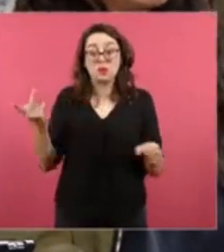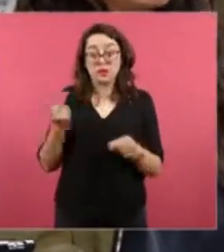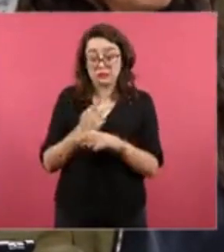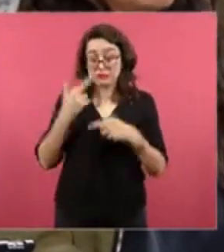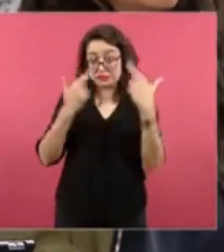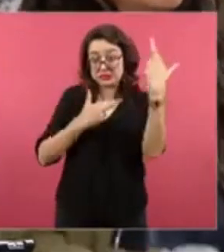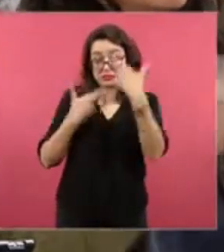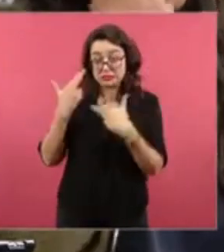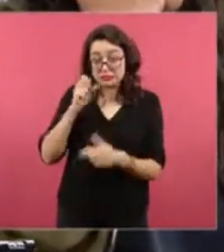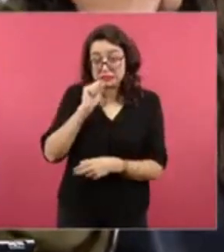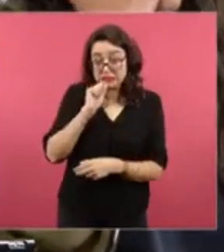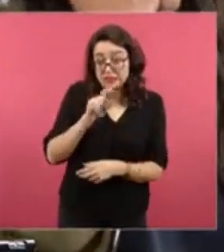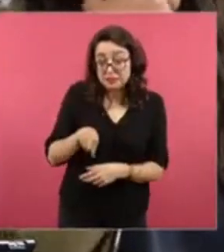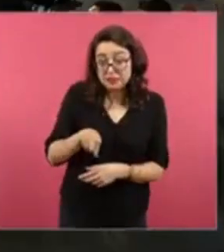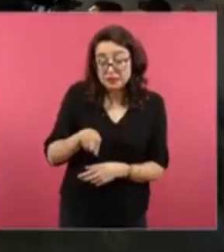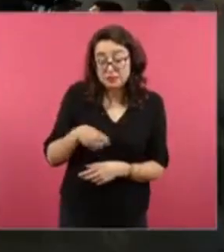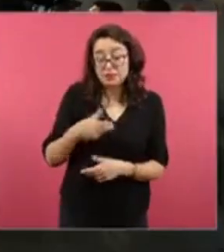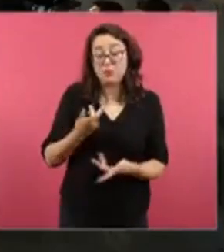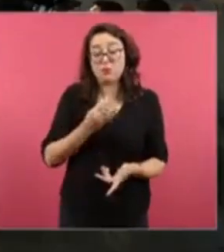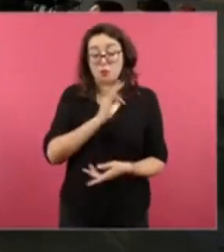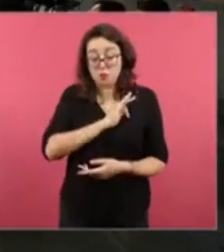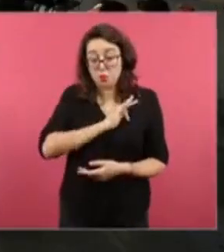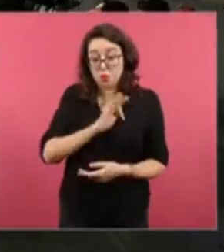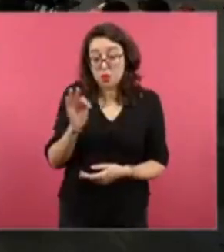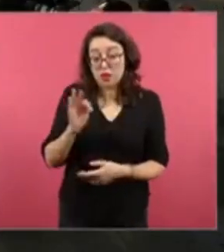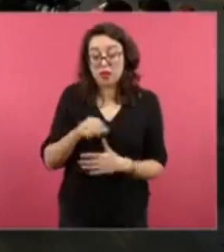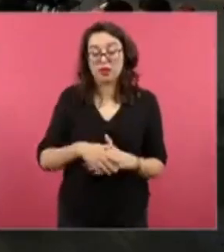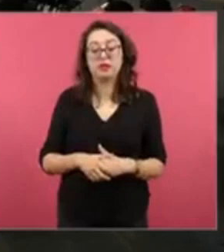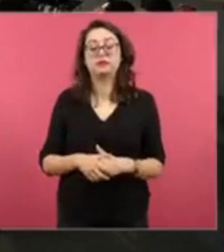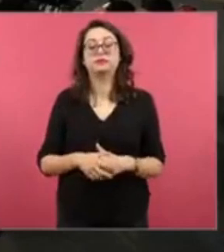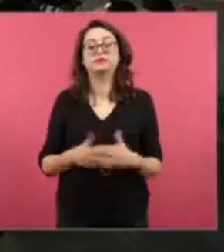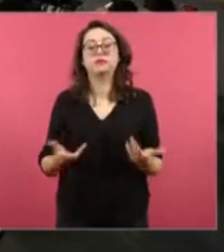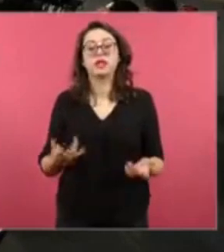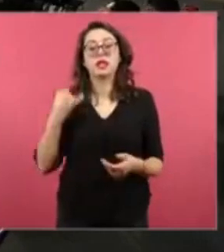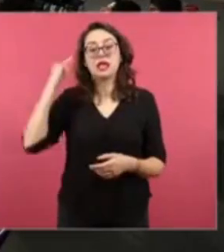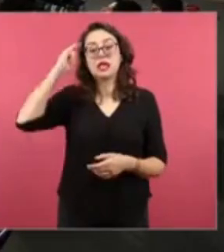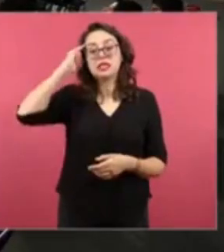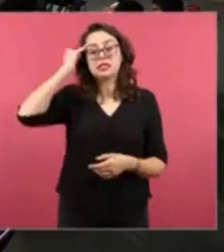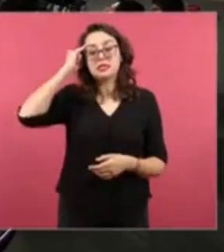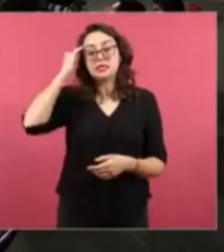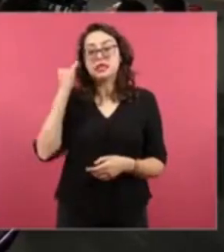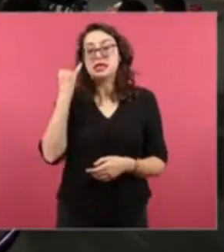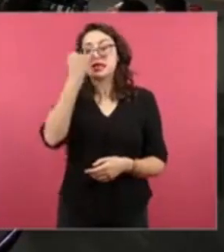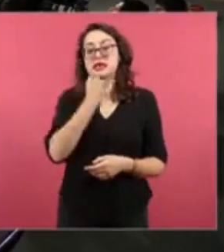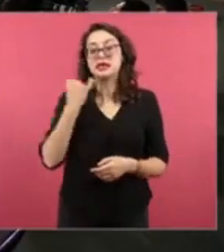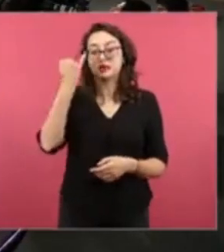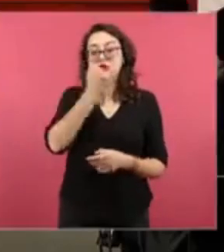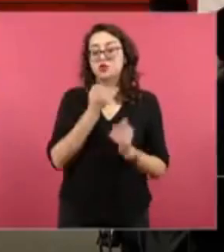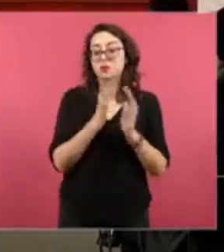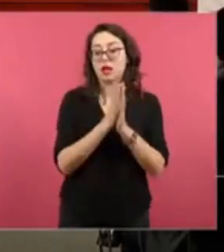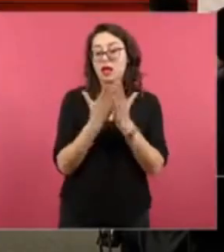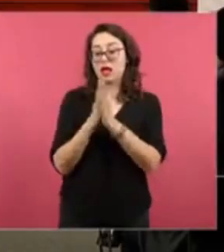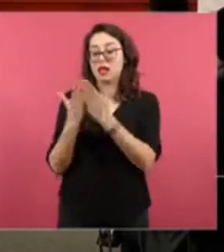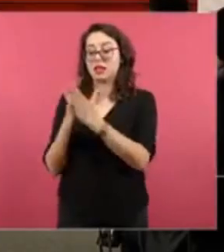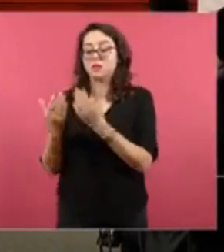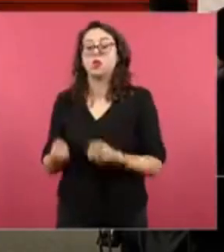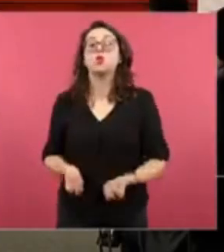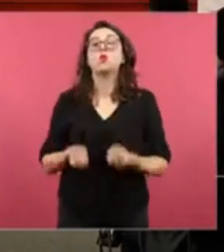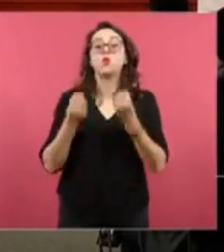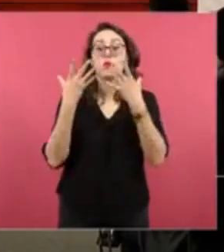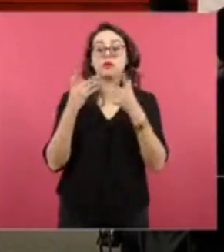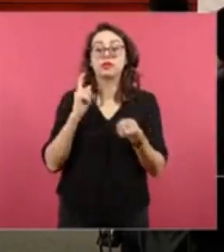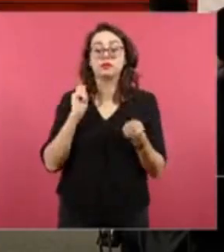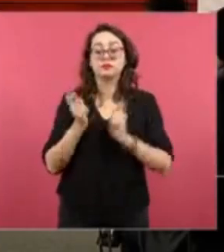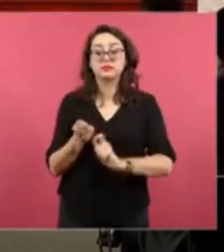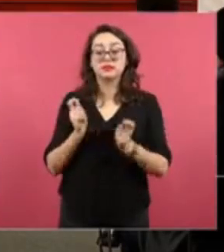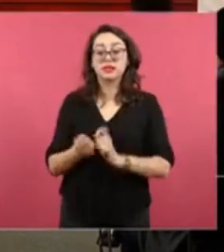también. Y también, si nos pudiera aclarar, en lengua indígena, los materiales están en cuántas